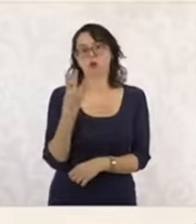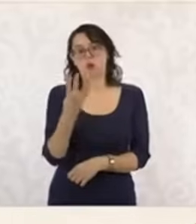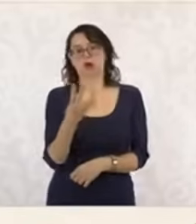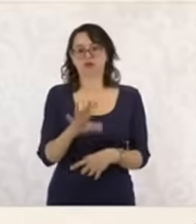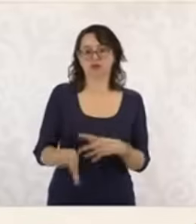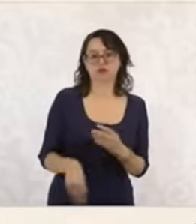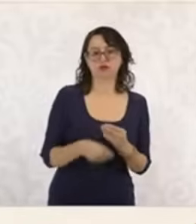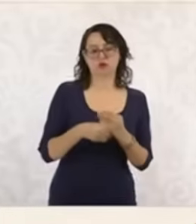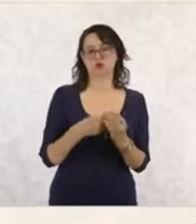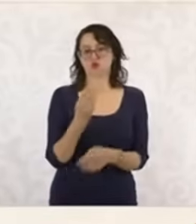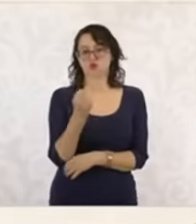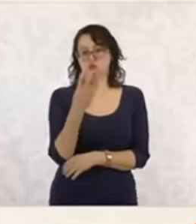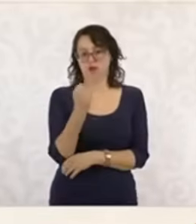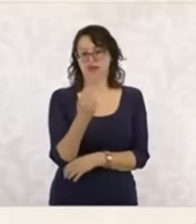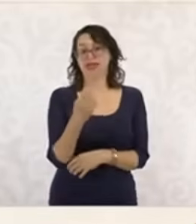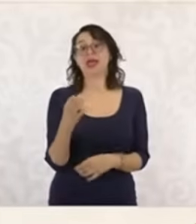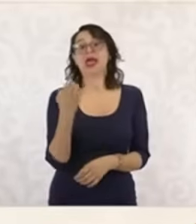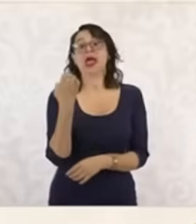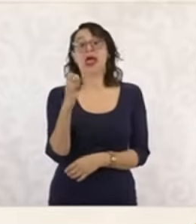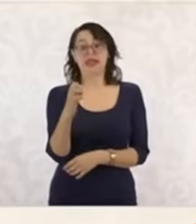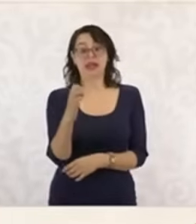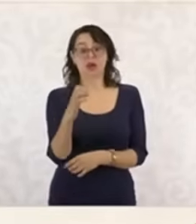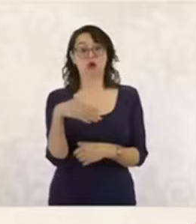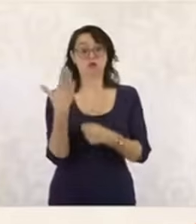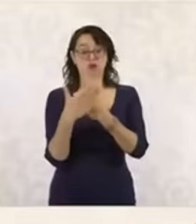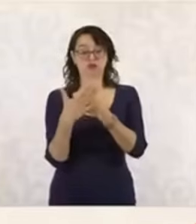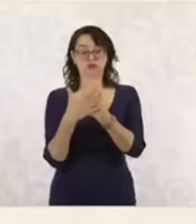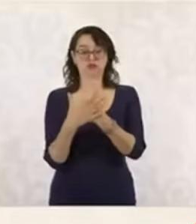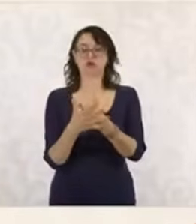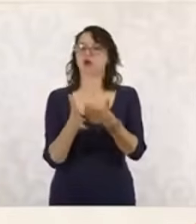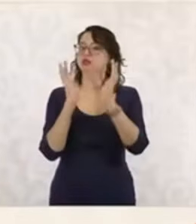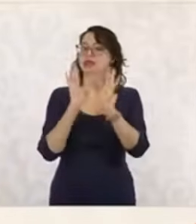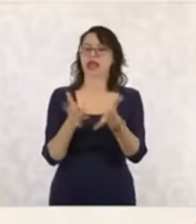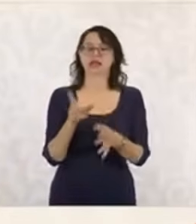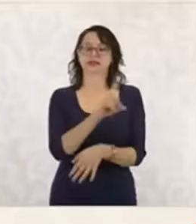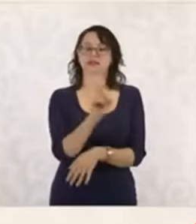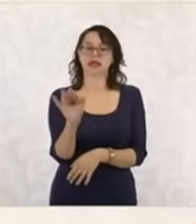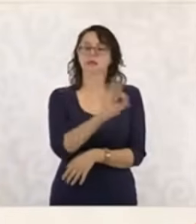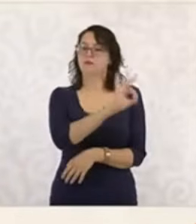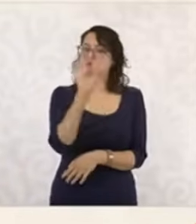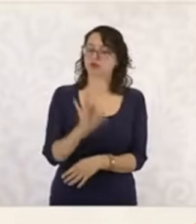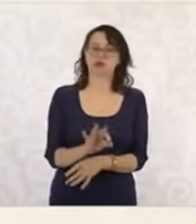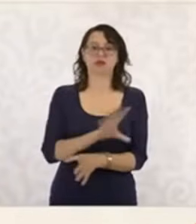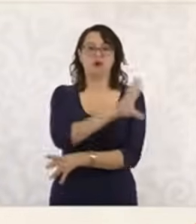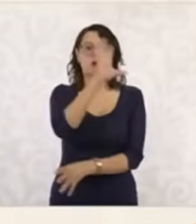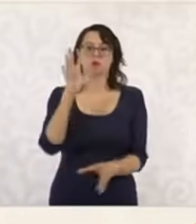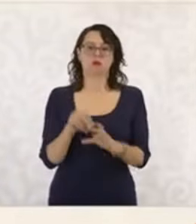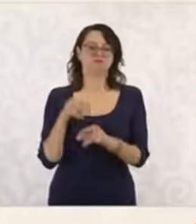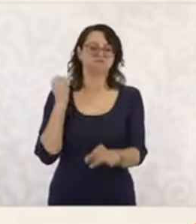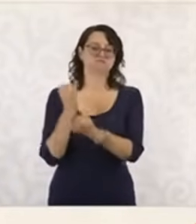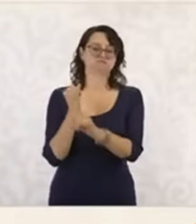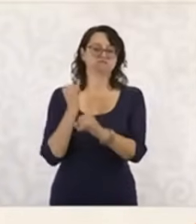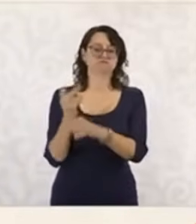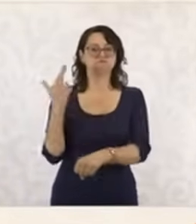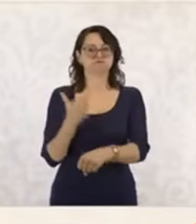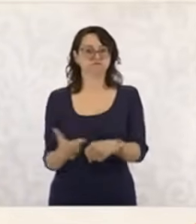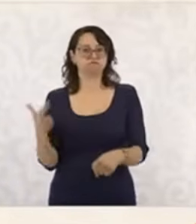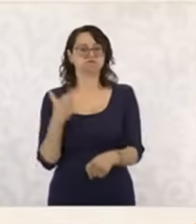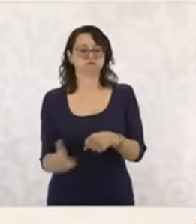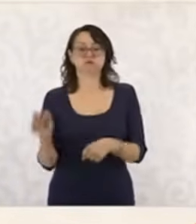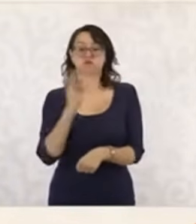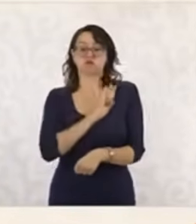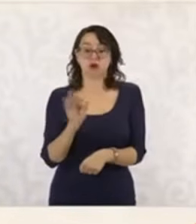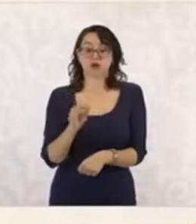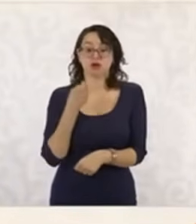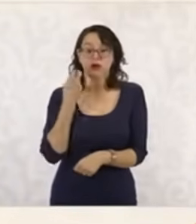enero el 100% de trámites se harán a partir de una nueva plataforma, a partir de la ventanilla, y con eso daremos un paso muy